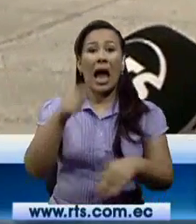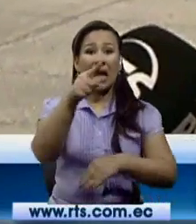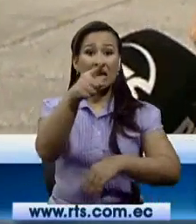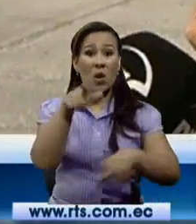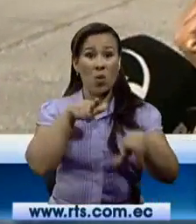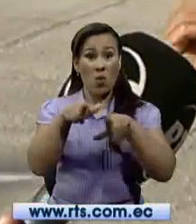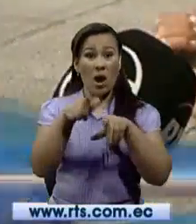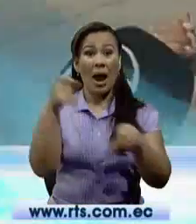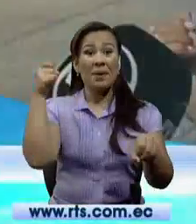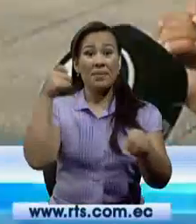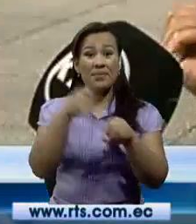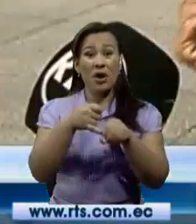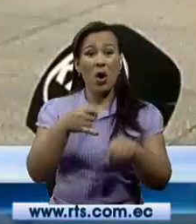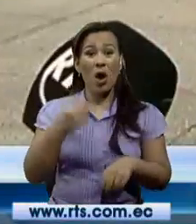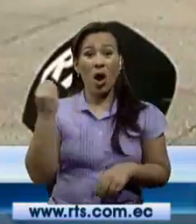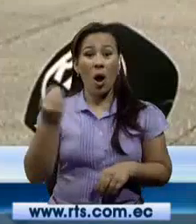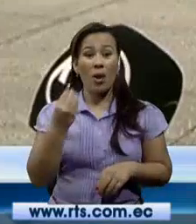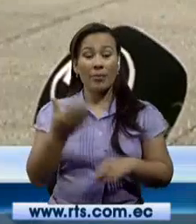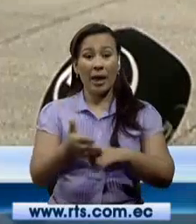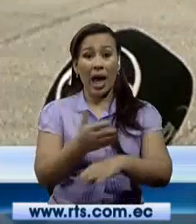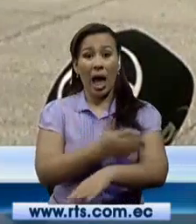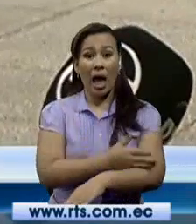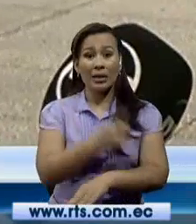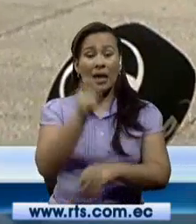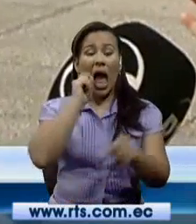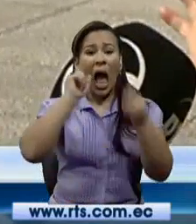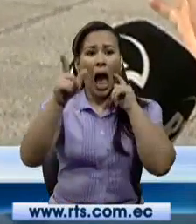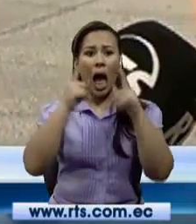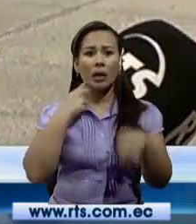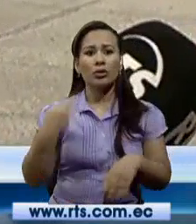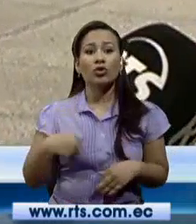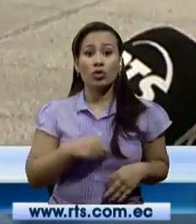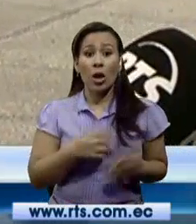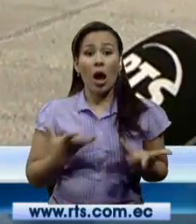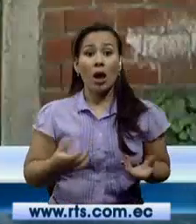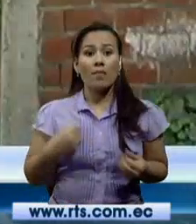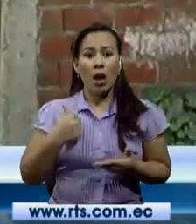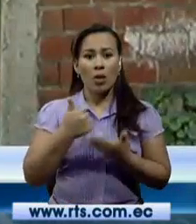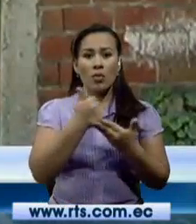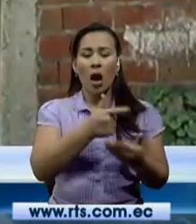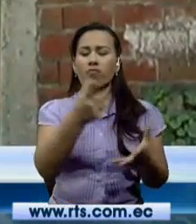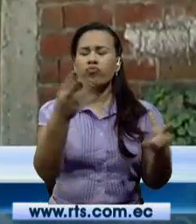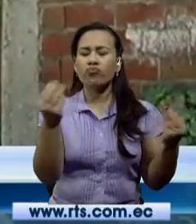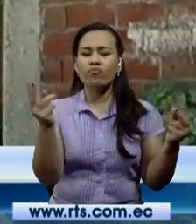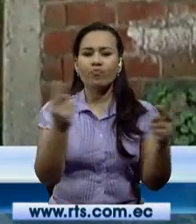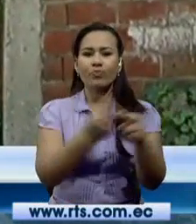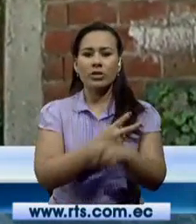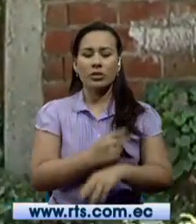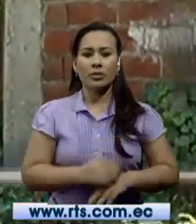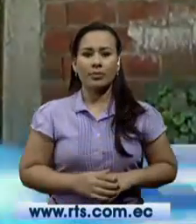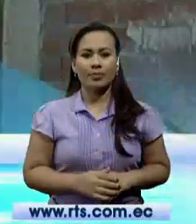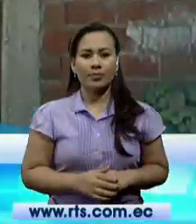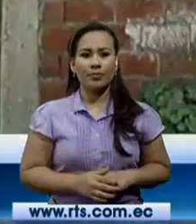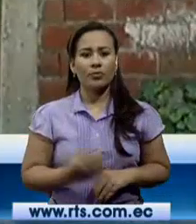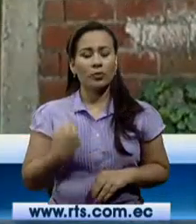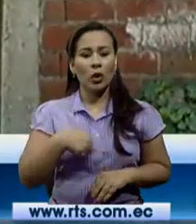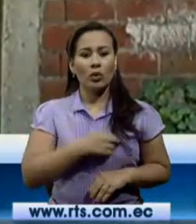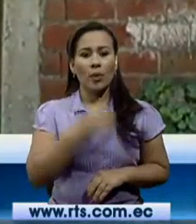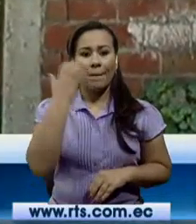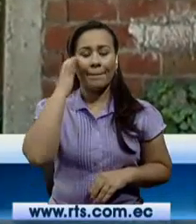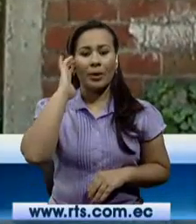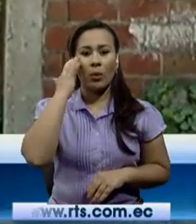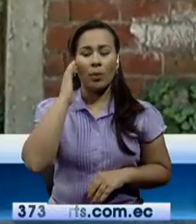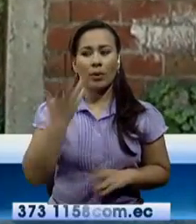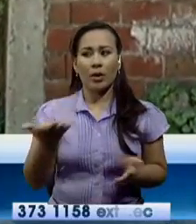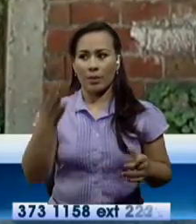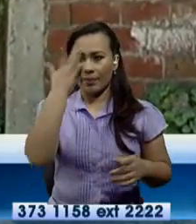en este solar que está vacío, como usted mismo se da cuenta, es una cueva de una guarida que hay aquí. Entonces nosotros estamos muy preocupados